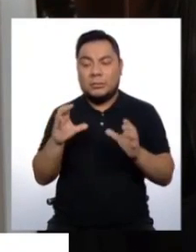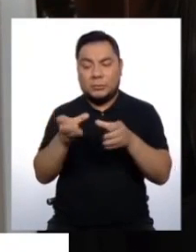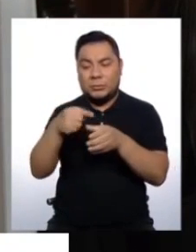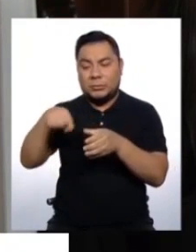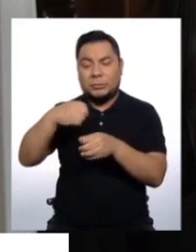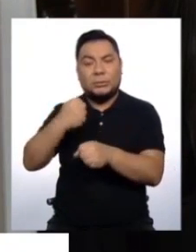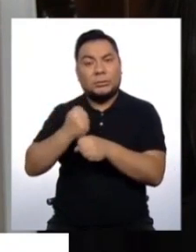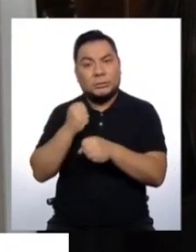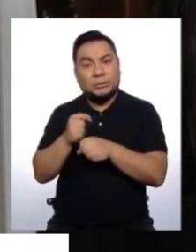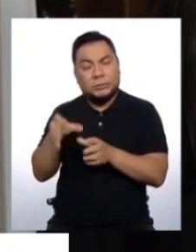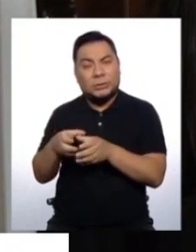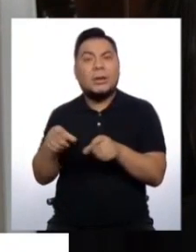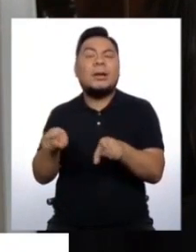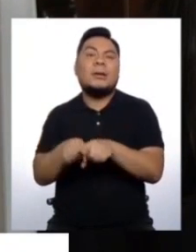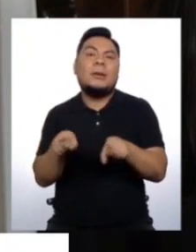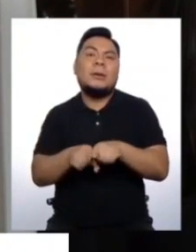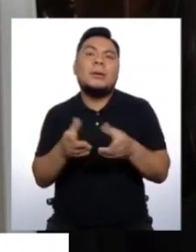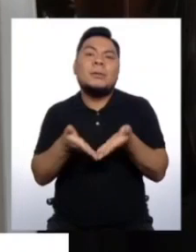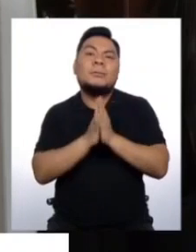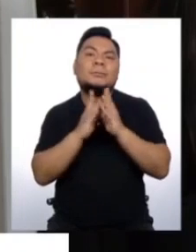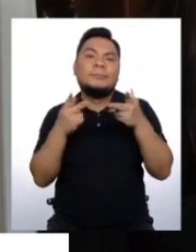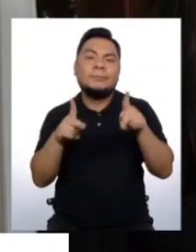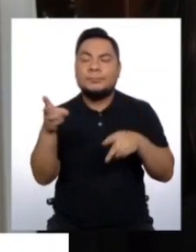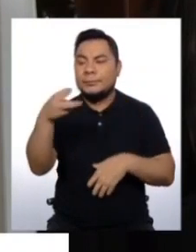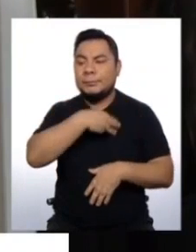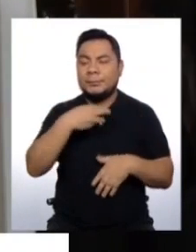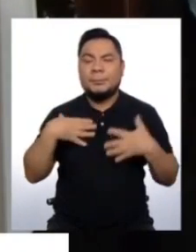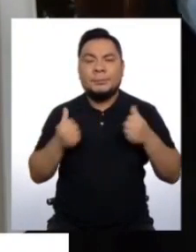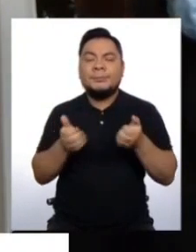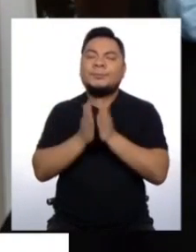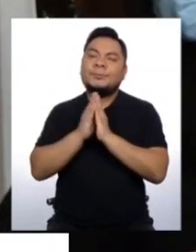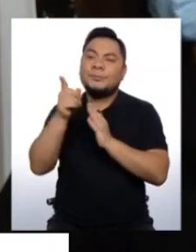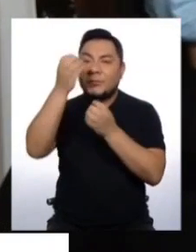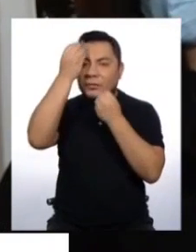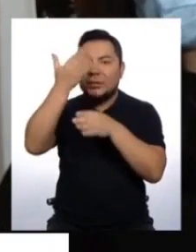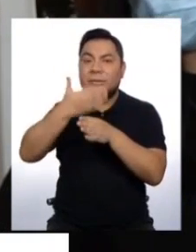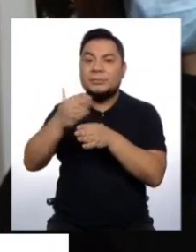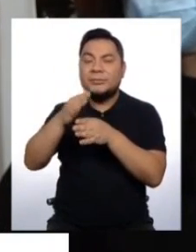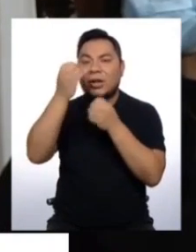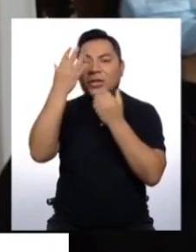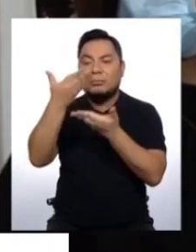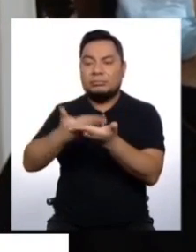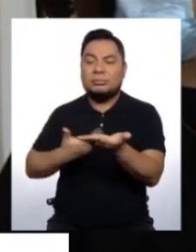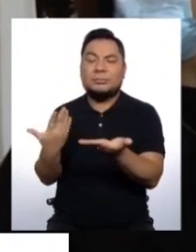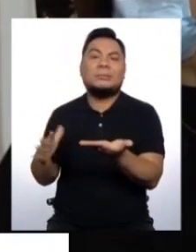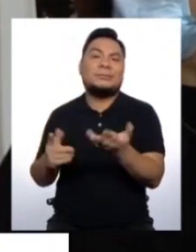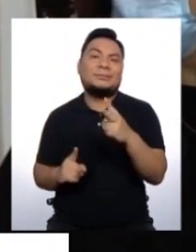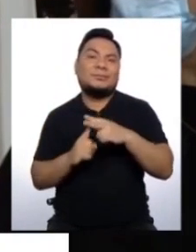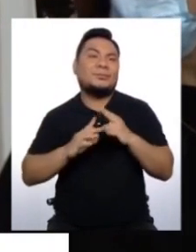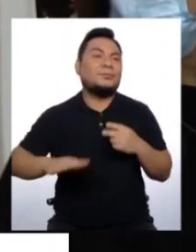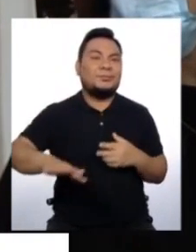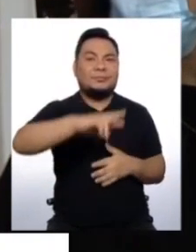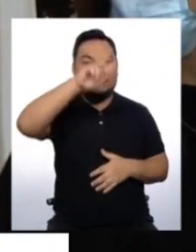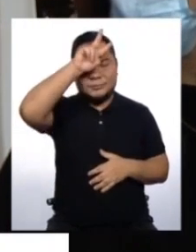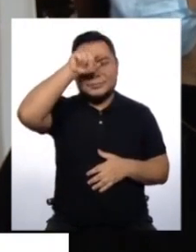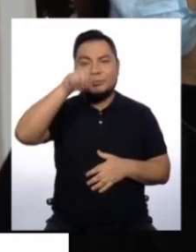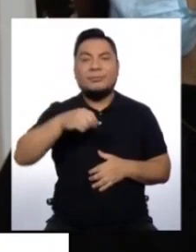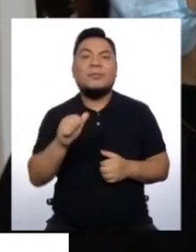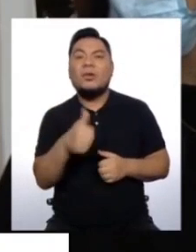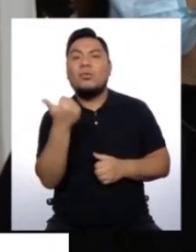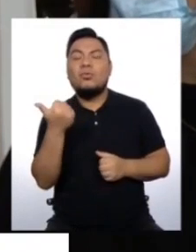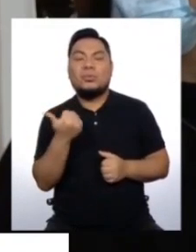prospectiva también pidió autorización al Ministerio de Salud para compartir los datos que se producen a nivel nacional con